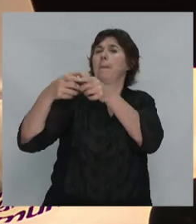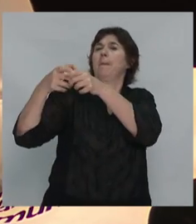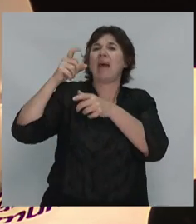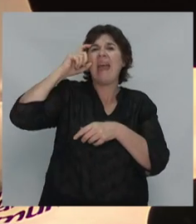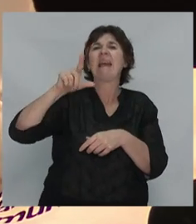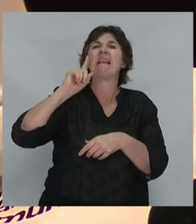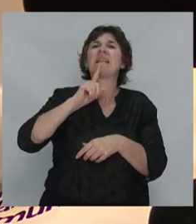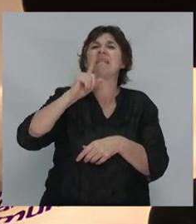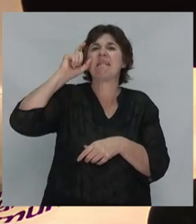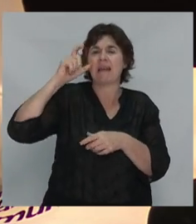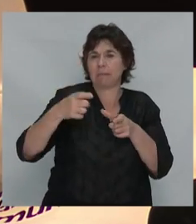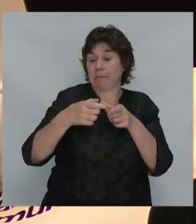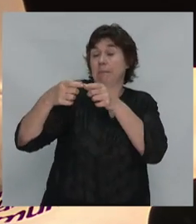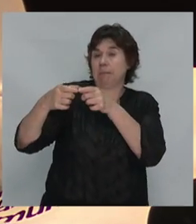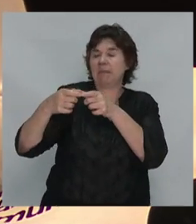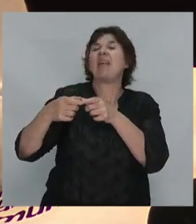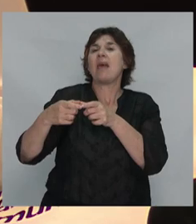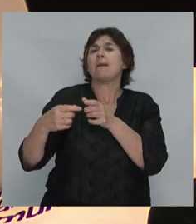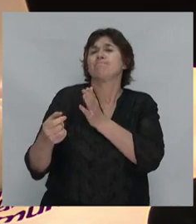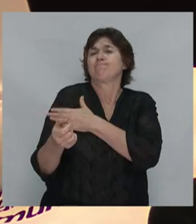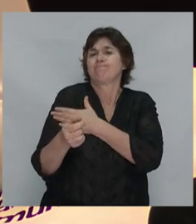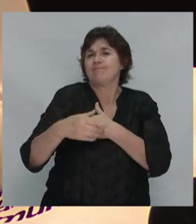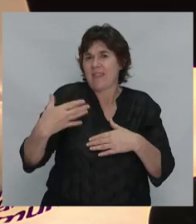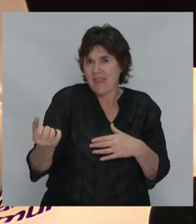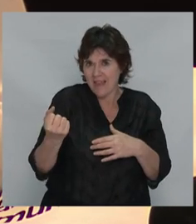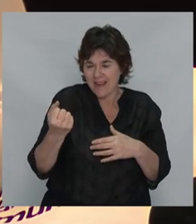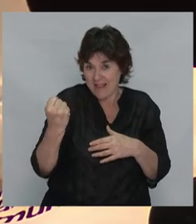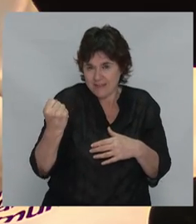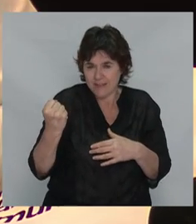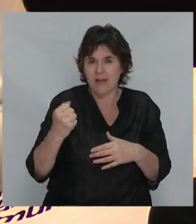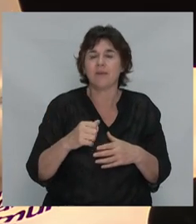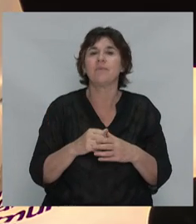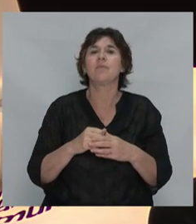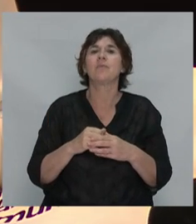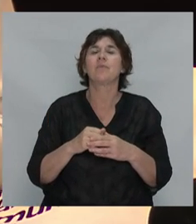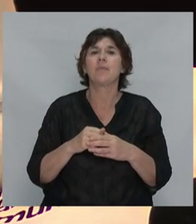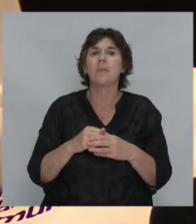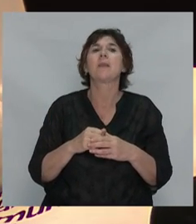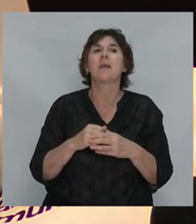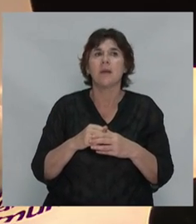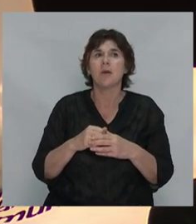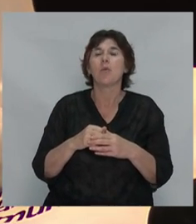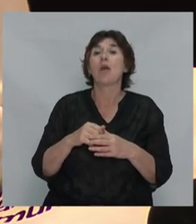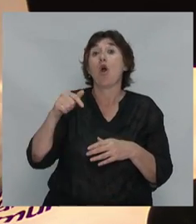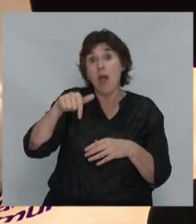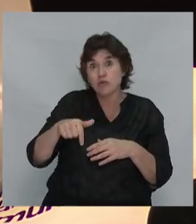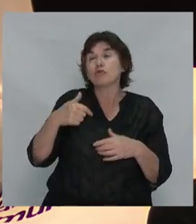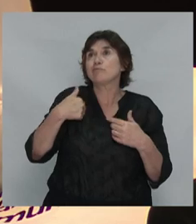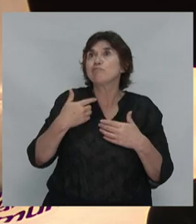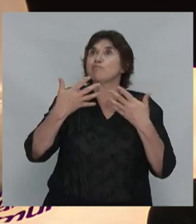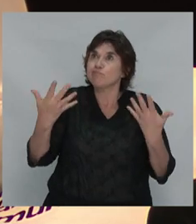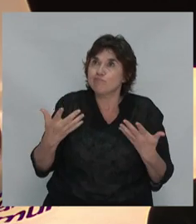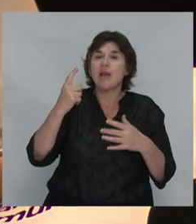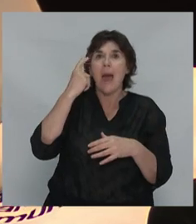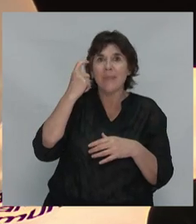esa es la primera lección que duramente pasamos a aprender en el sistema brasileño sobre todo la segunda